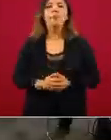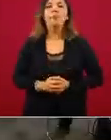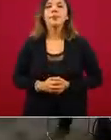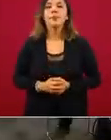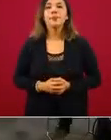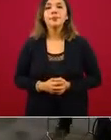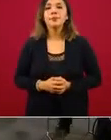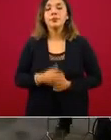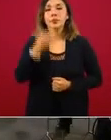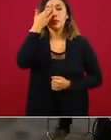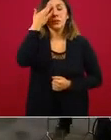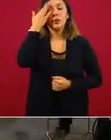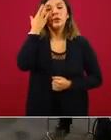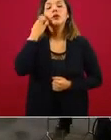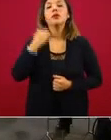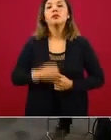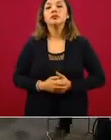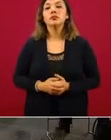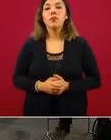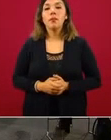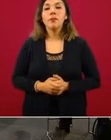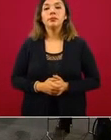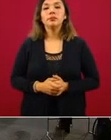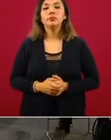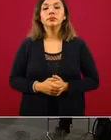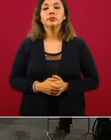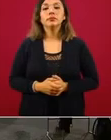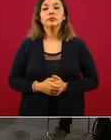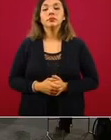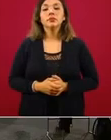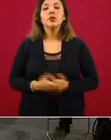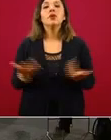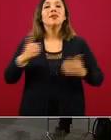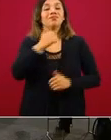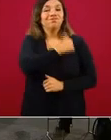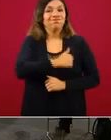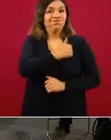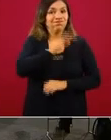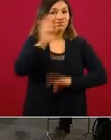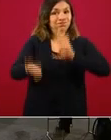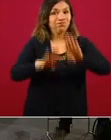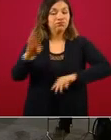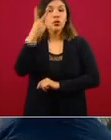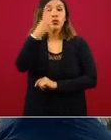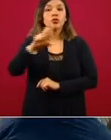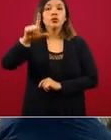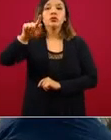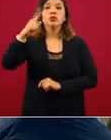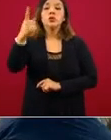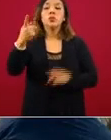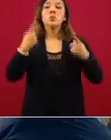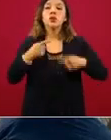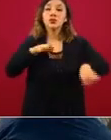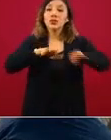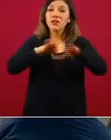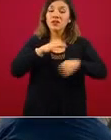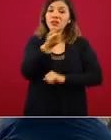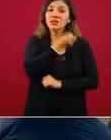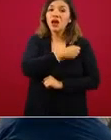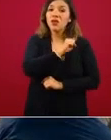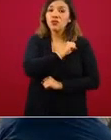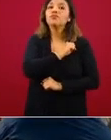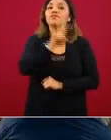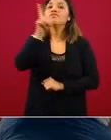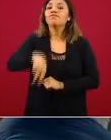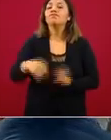diapositiva. Aquí tenemos ahora sí la distribución de las defunciones. Lamentablemente son 271 profesionales de la salud los que